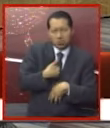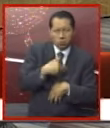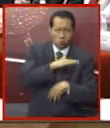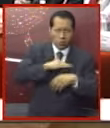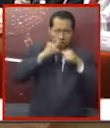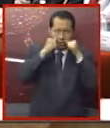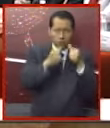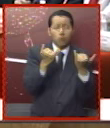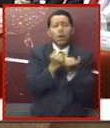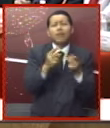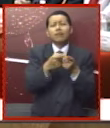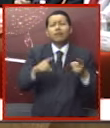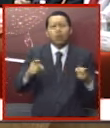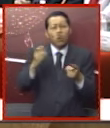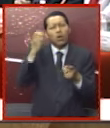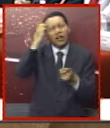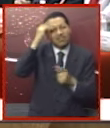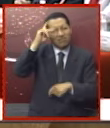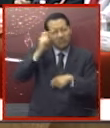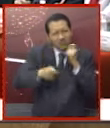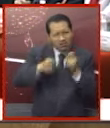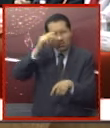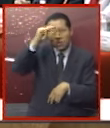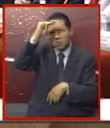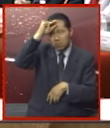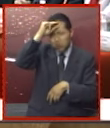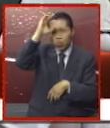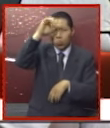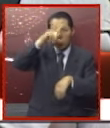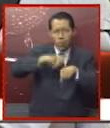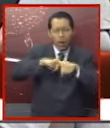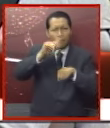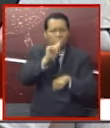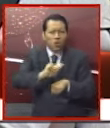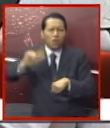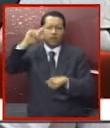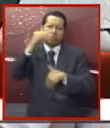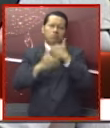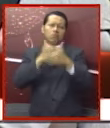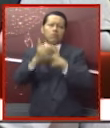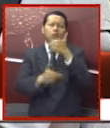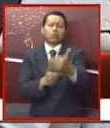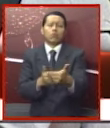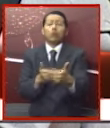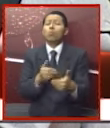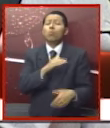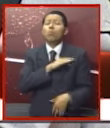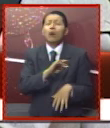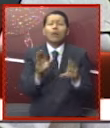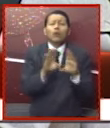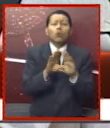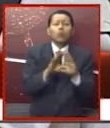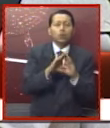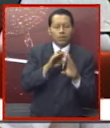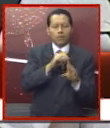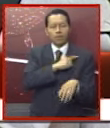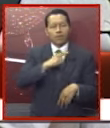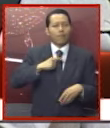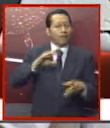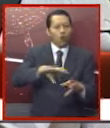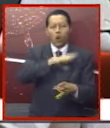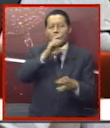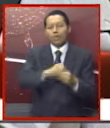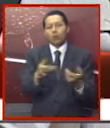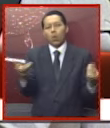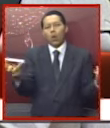y crecimiento personal, intelectual, cultural y profesional. Pero, para que esto sea posible, se requiere de la participación activa de todos